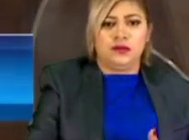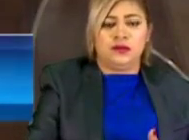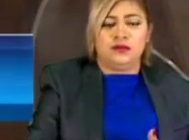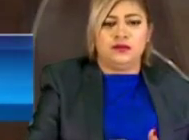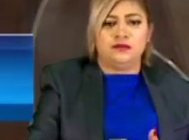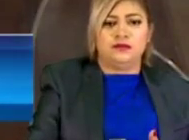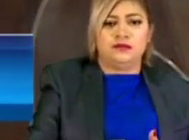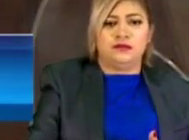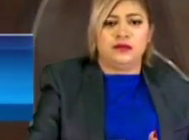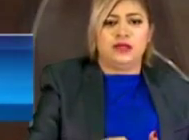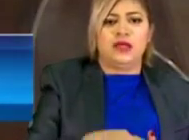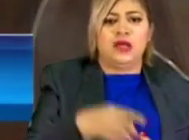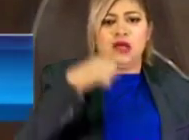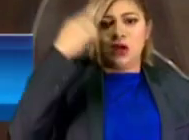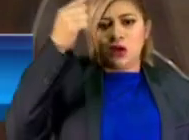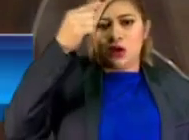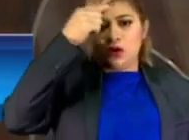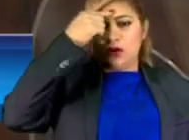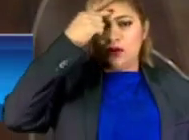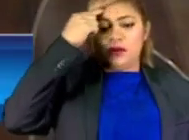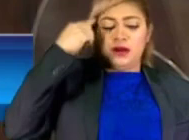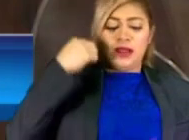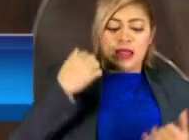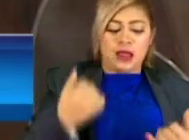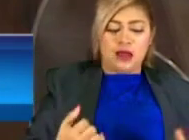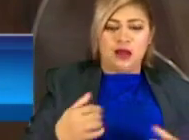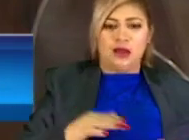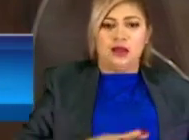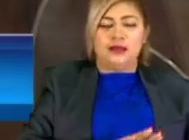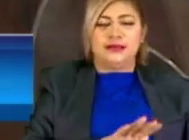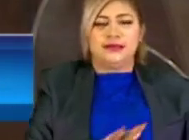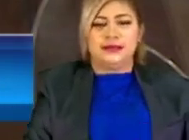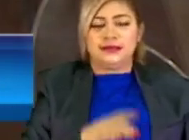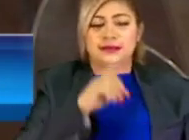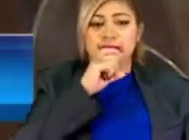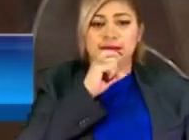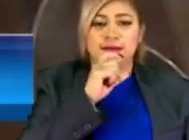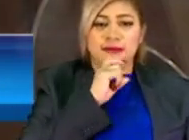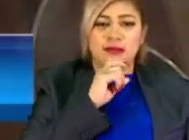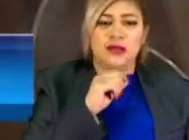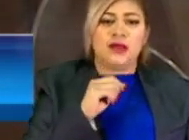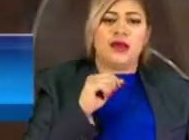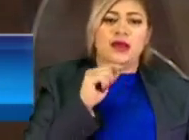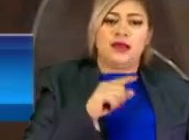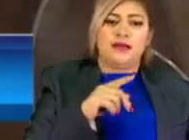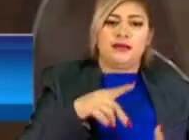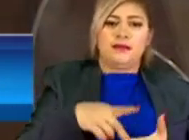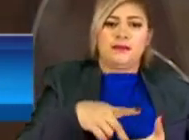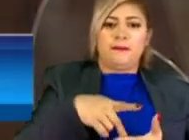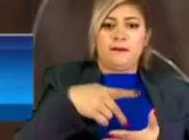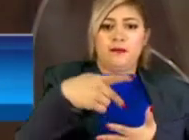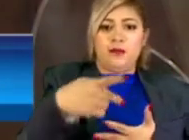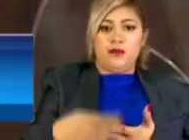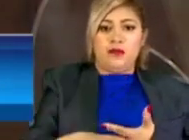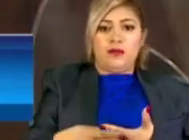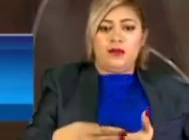asumida por nuestro gobierno durante este tiempo de pandemia ha sido el programa Panamá